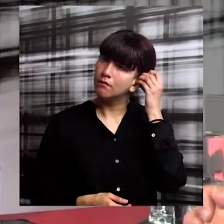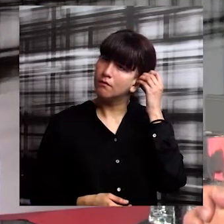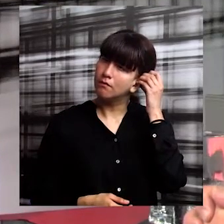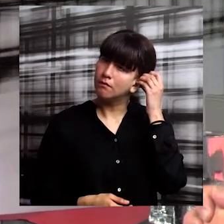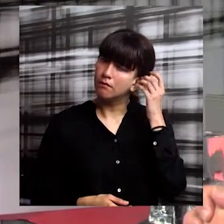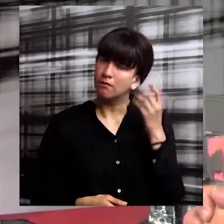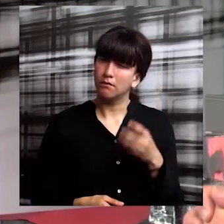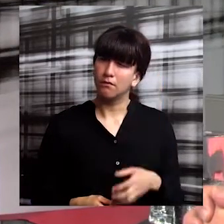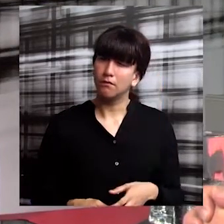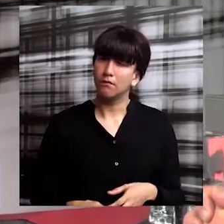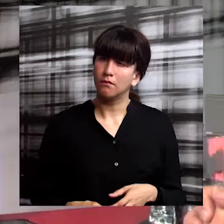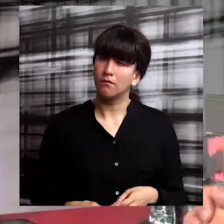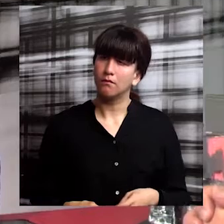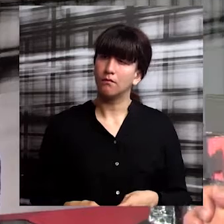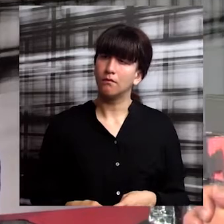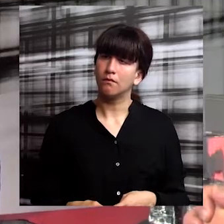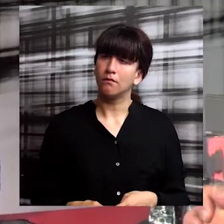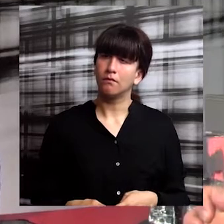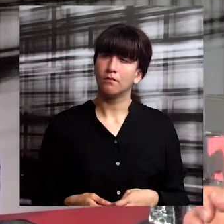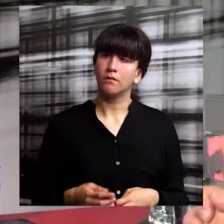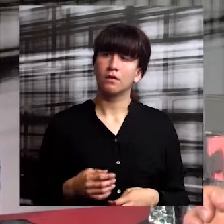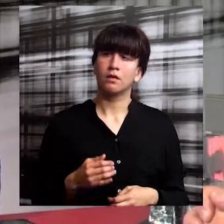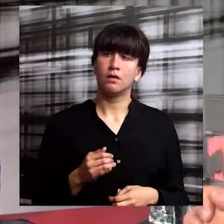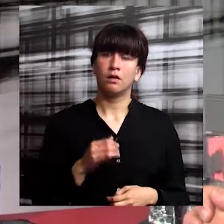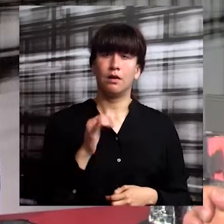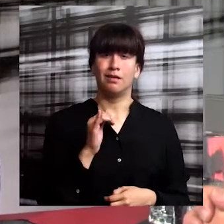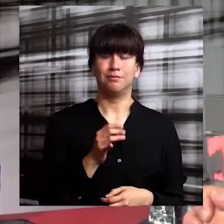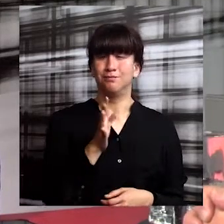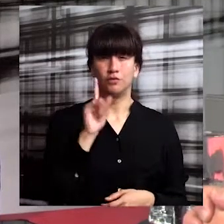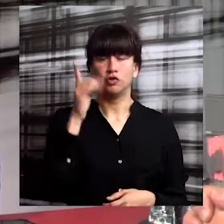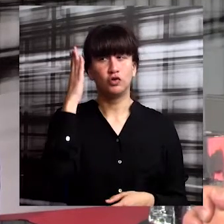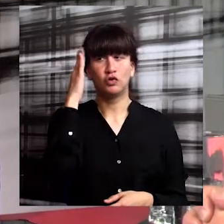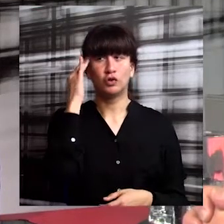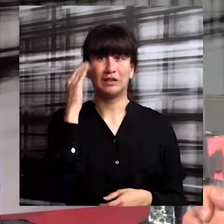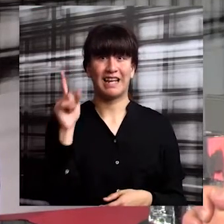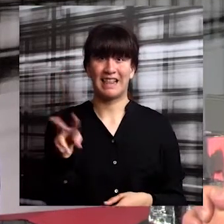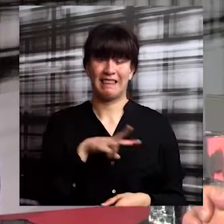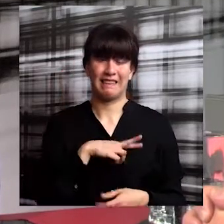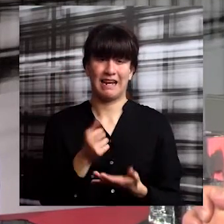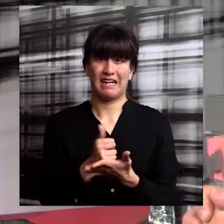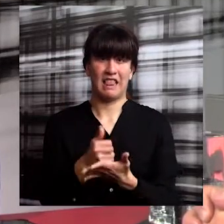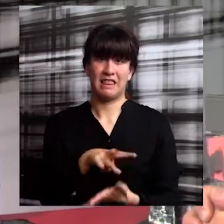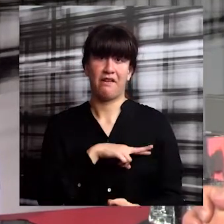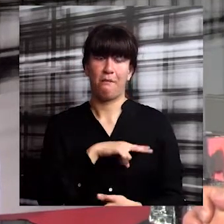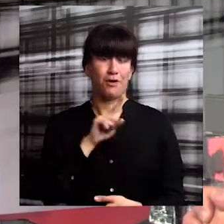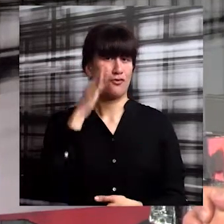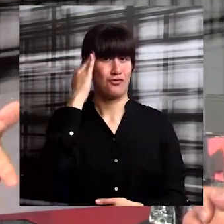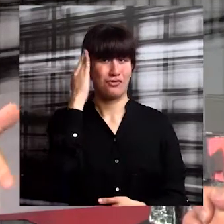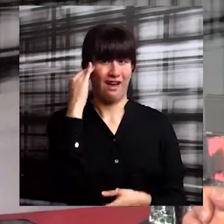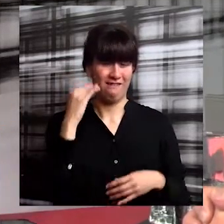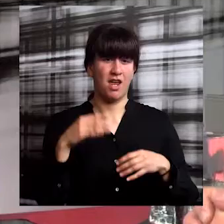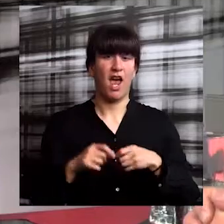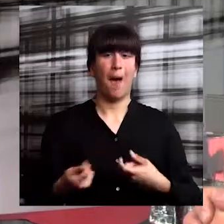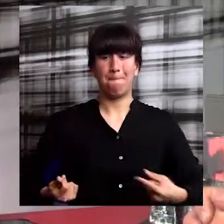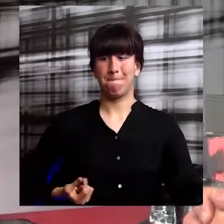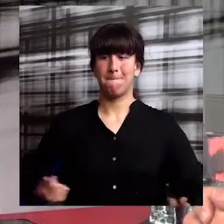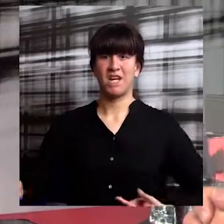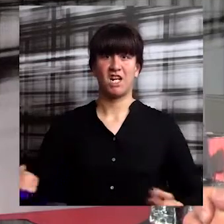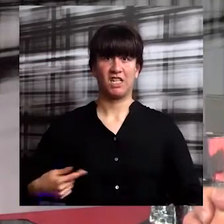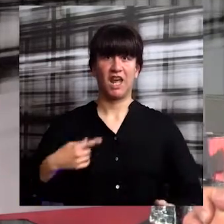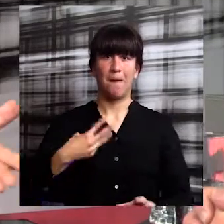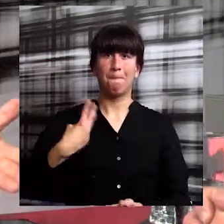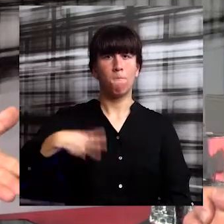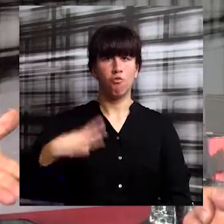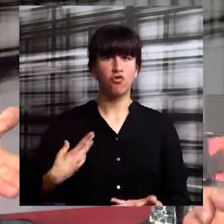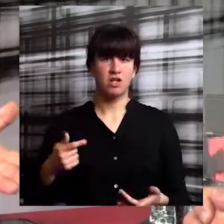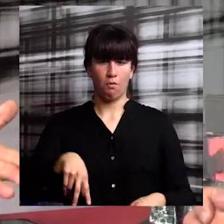Si además no sabe administrar el municipio. Tenemos serios problemas en la administración del municipio de Valparaíso. A muchos con la contratación de